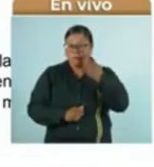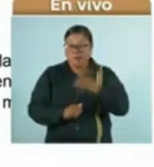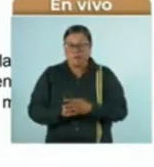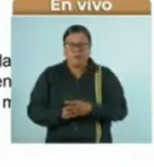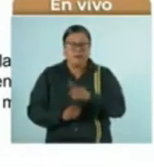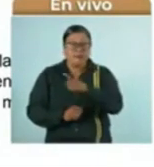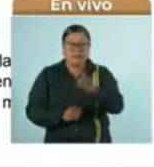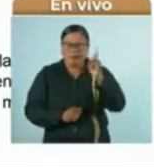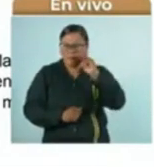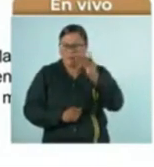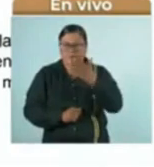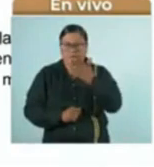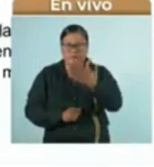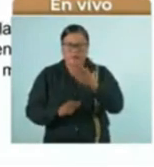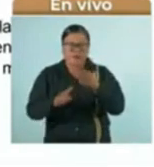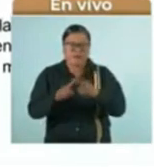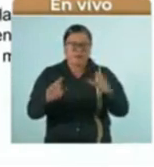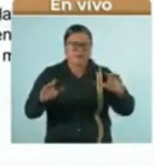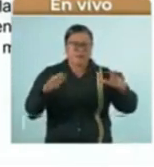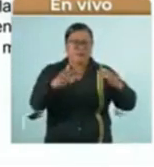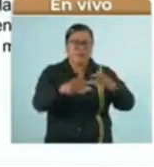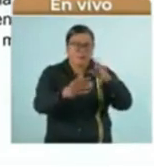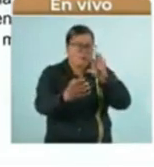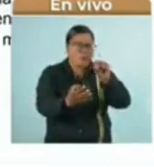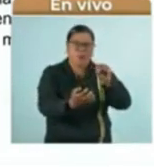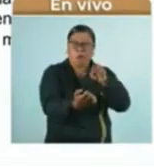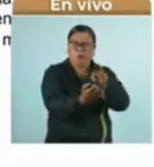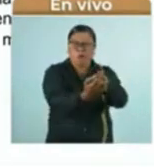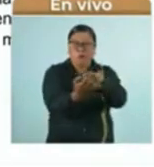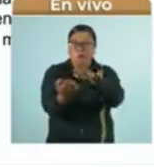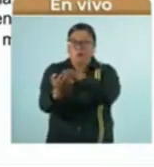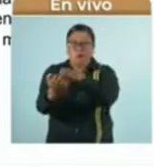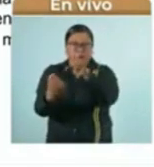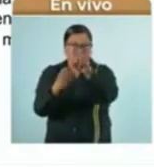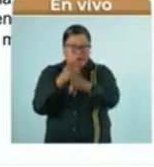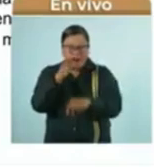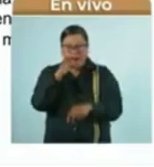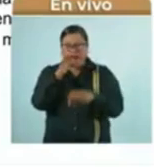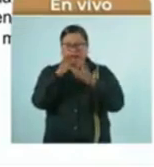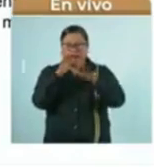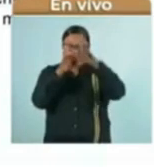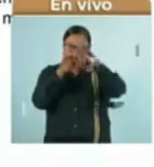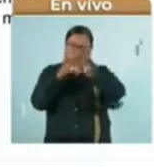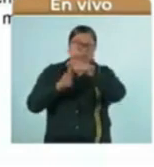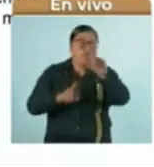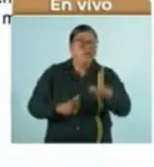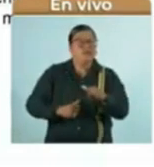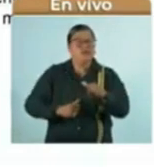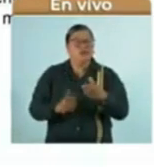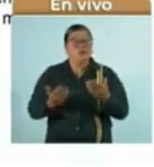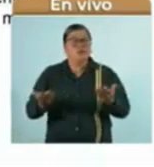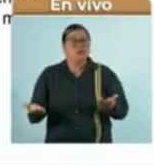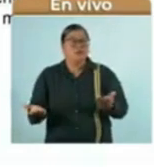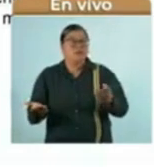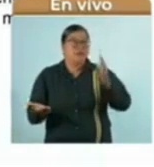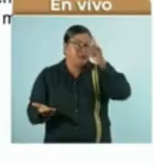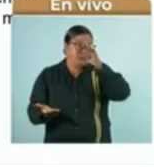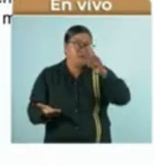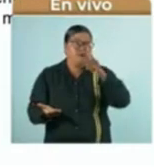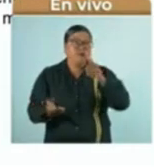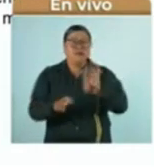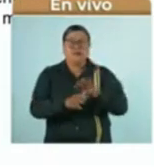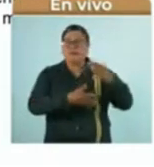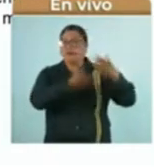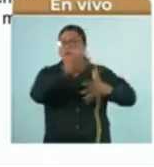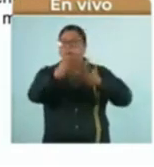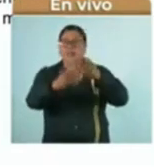escuche muy bien la comunidad para que no los engañen y que no los lleven mañana a hacer una cuestión que